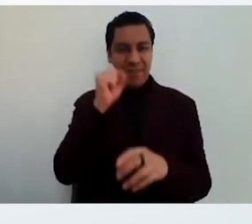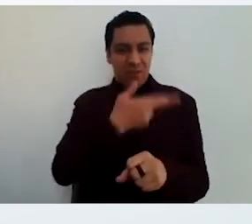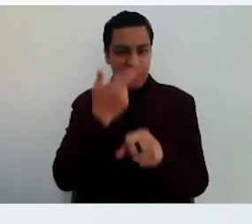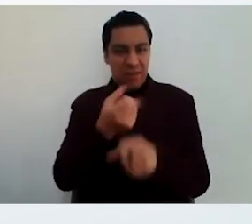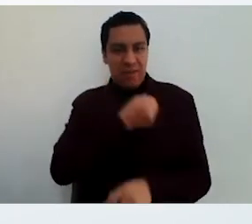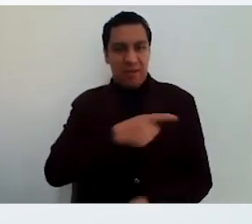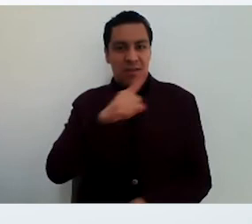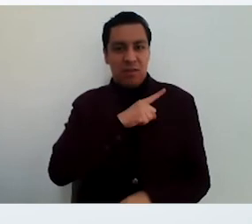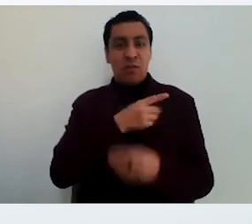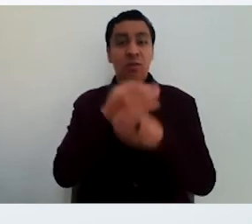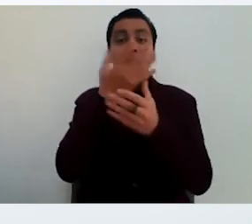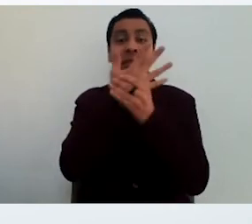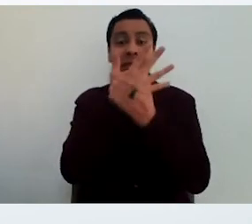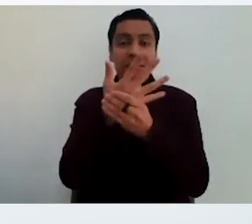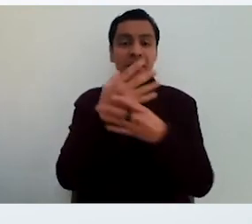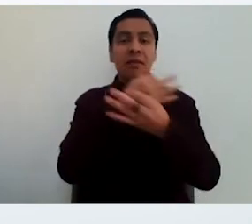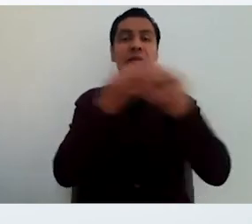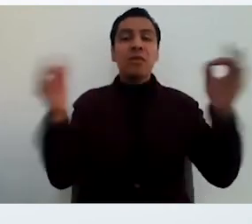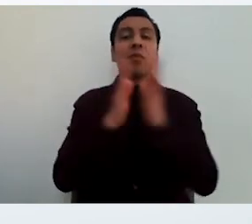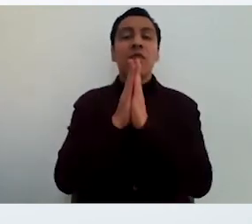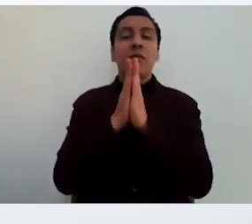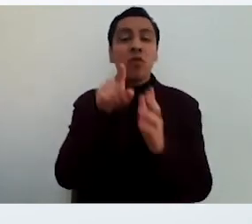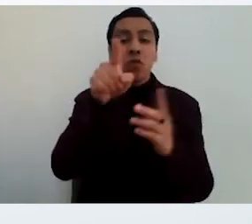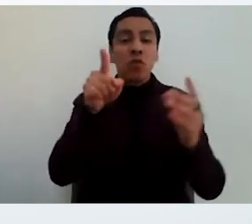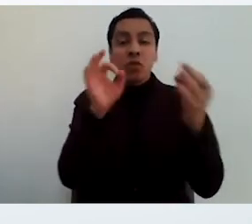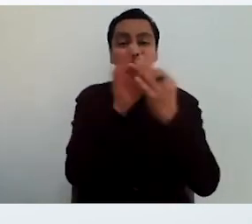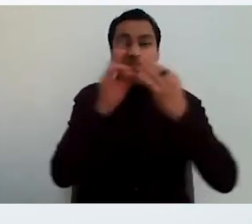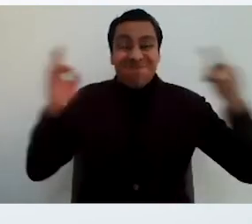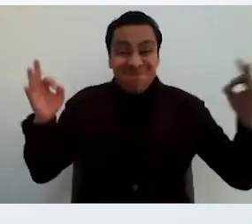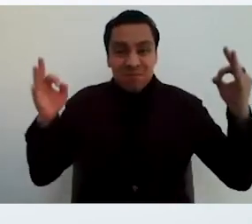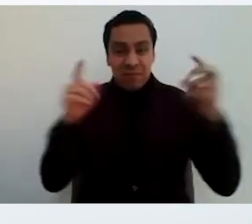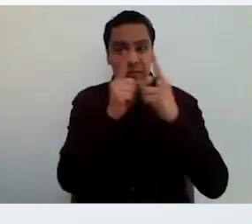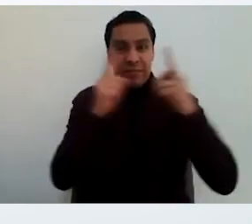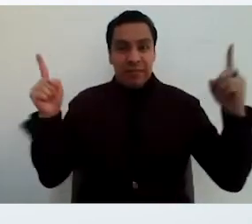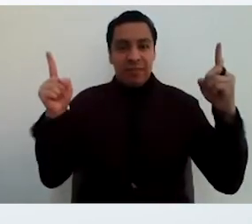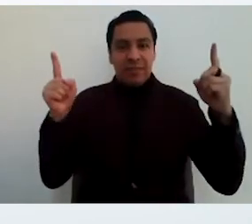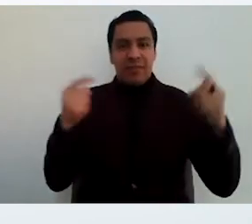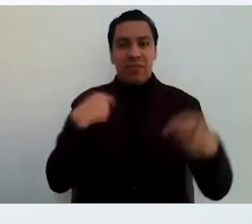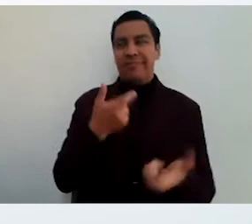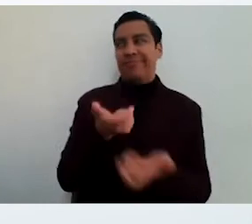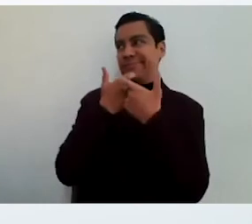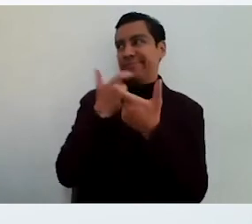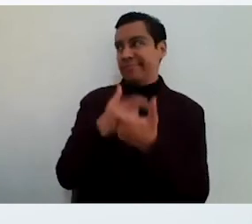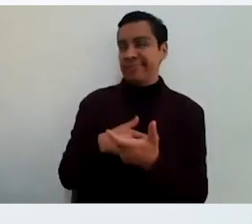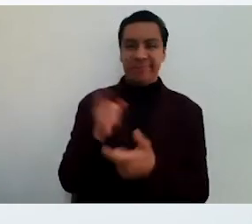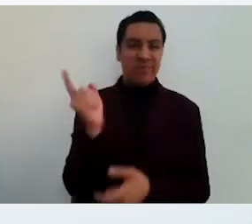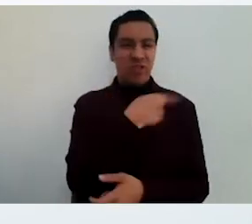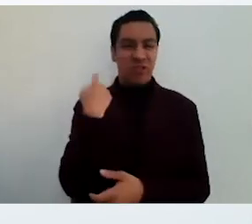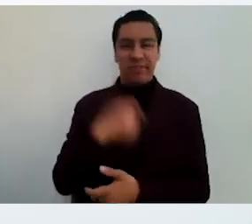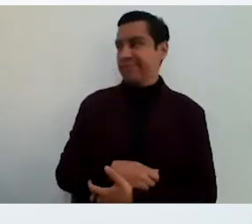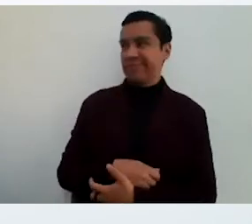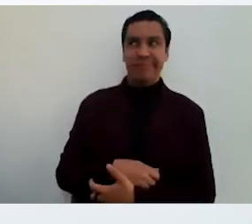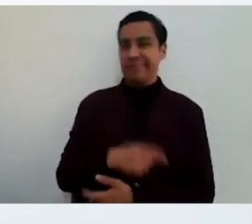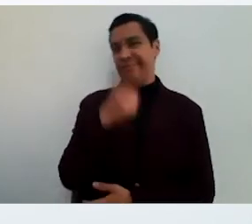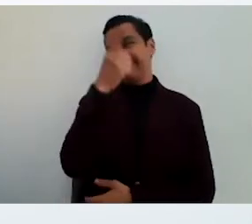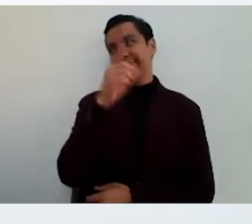que no nos acercáramos demasiado a los demás porque nos íbamos a contagiar. Y entonces pues, nos volteábamos a mirar unos a otros, así casi cara